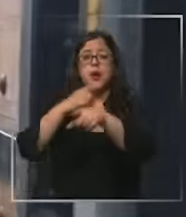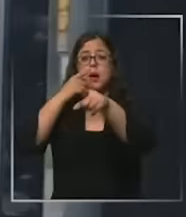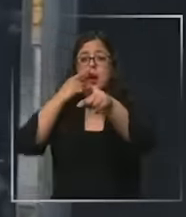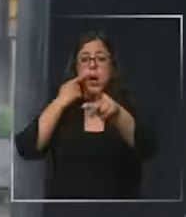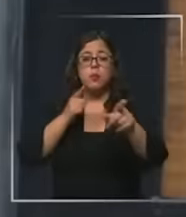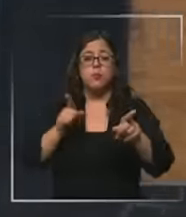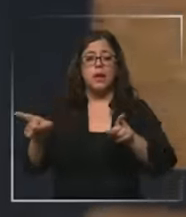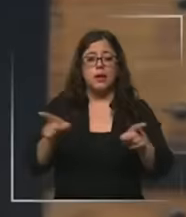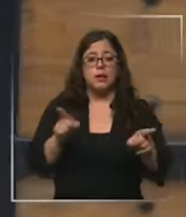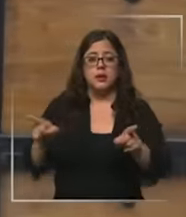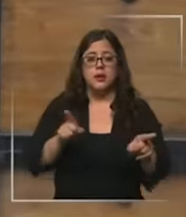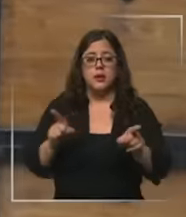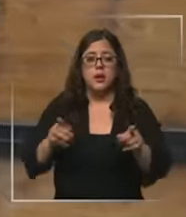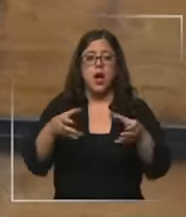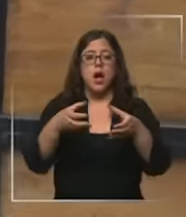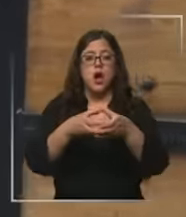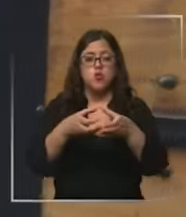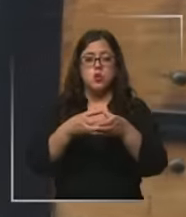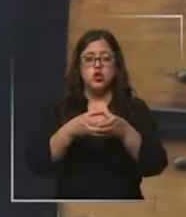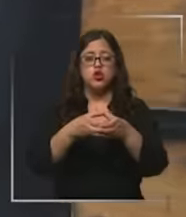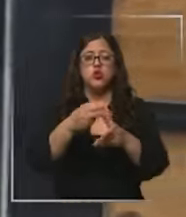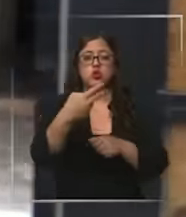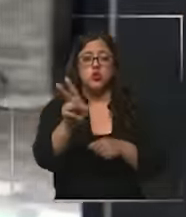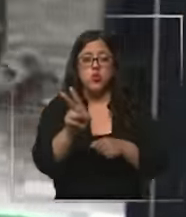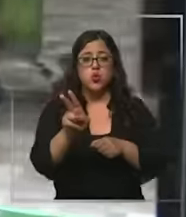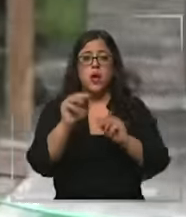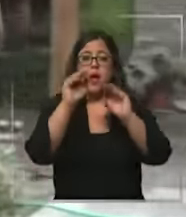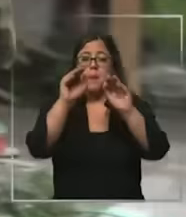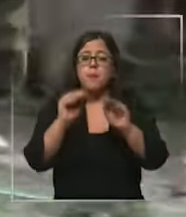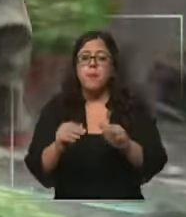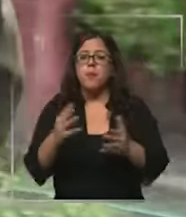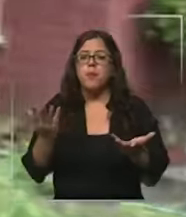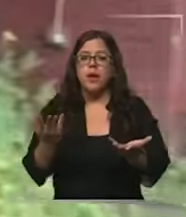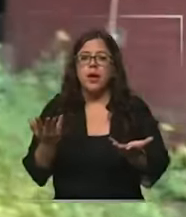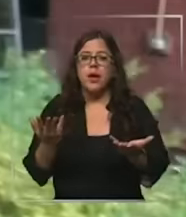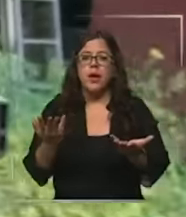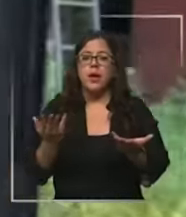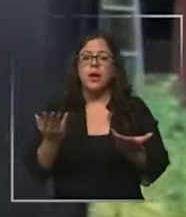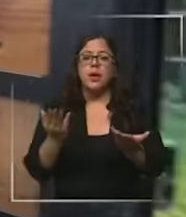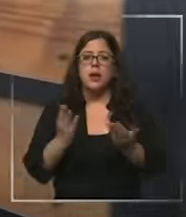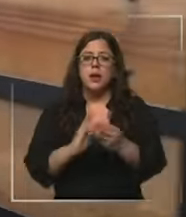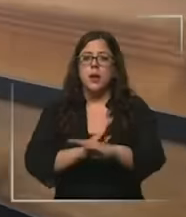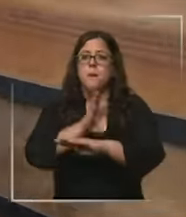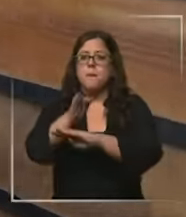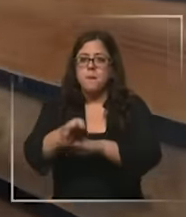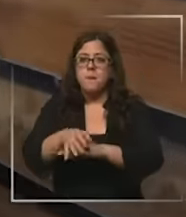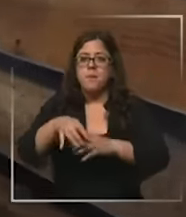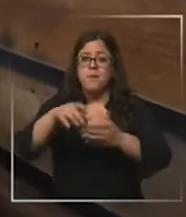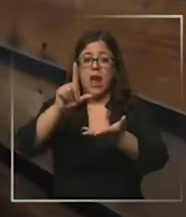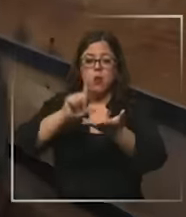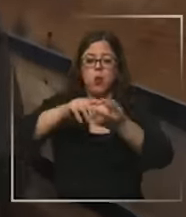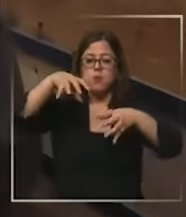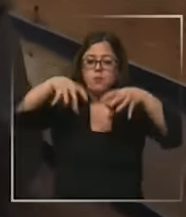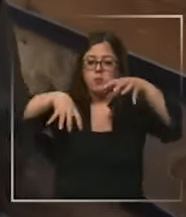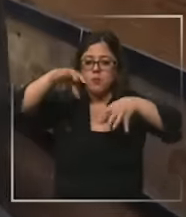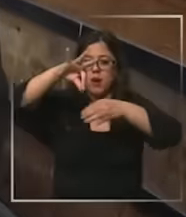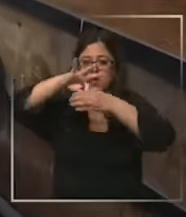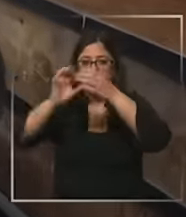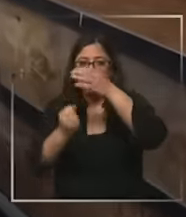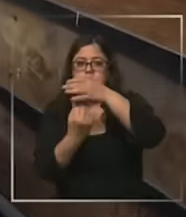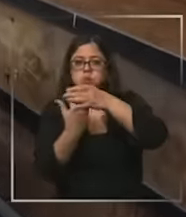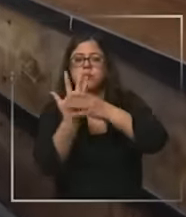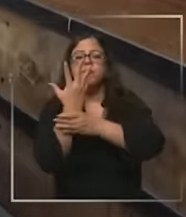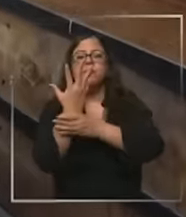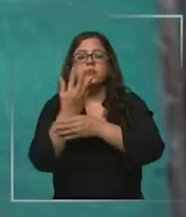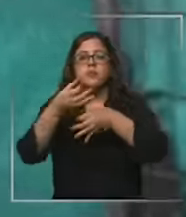su organización para efectos de, como ya le había mencionado, dirigirse hacia la plantación y lógicamente que en la